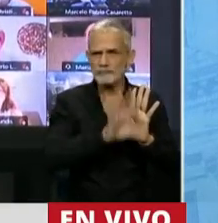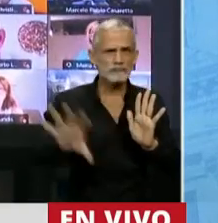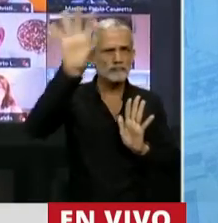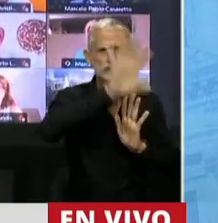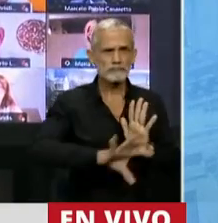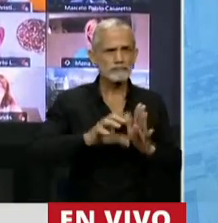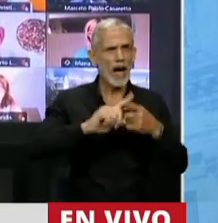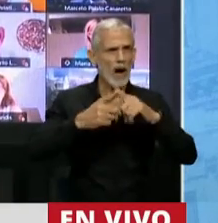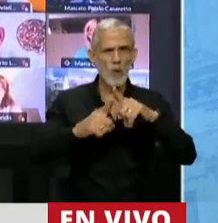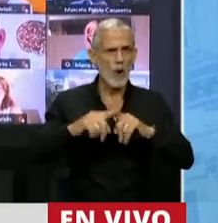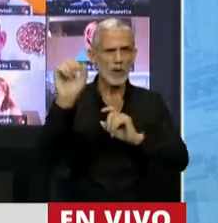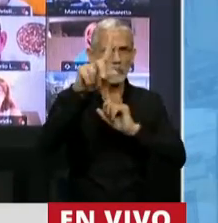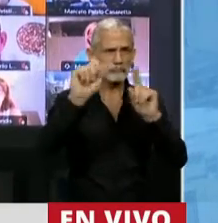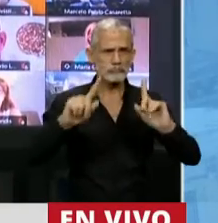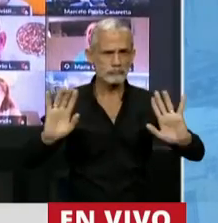concertación,